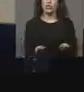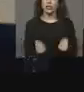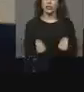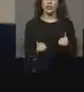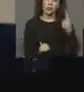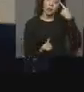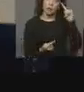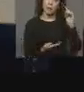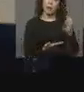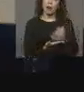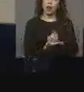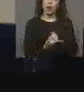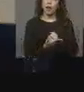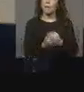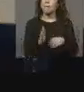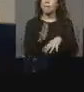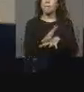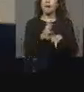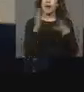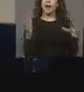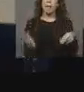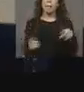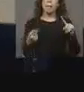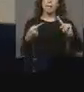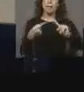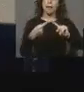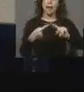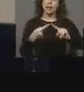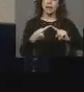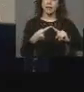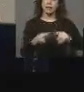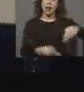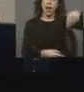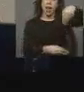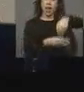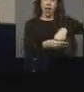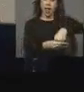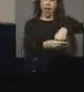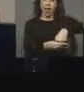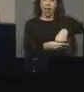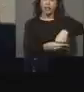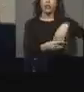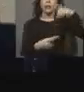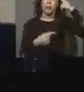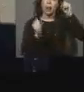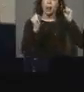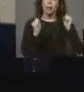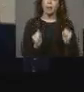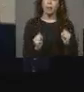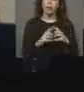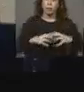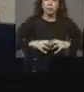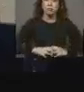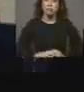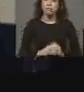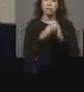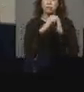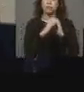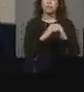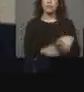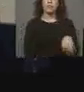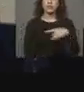para lograr una amplia participación en los comicios electorales y poder así empoderar a la